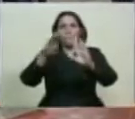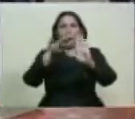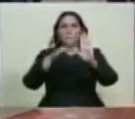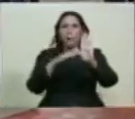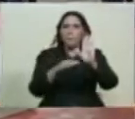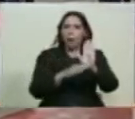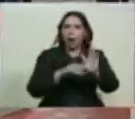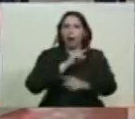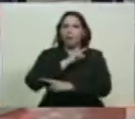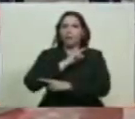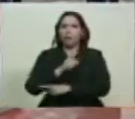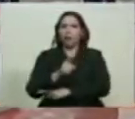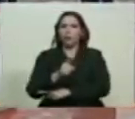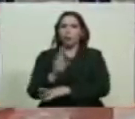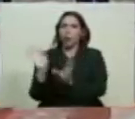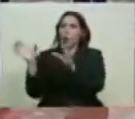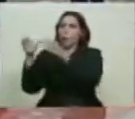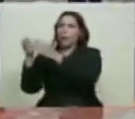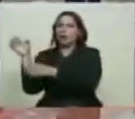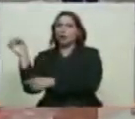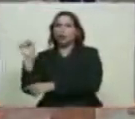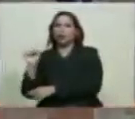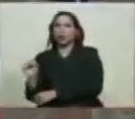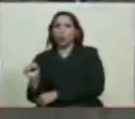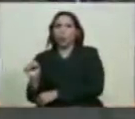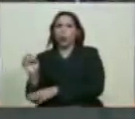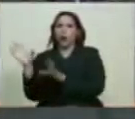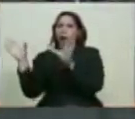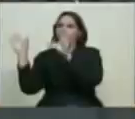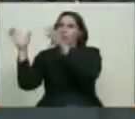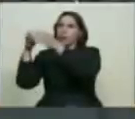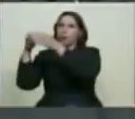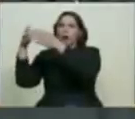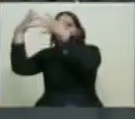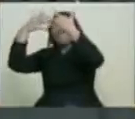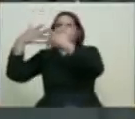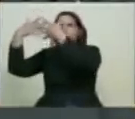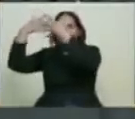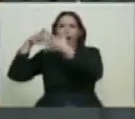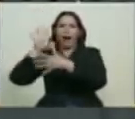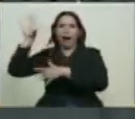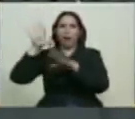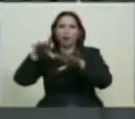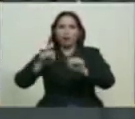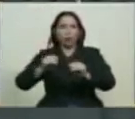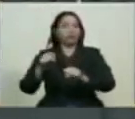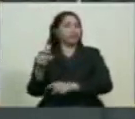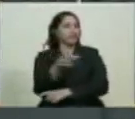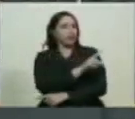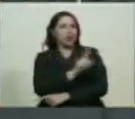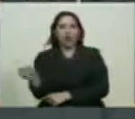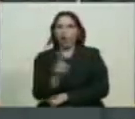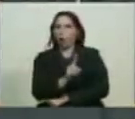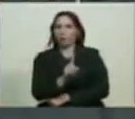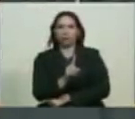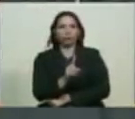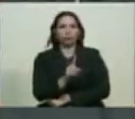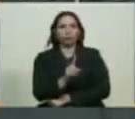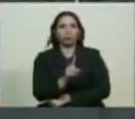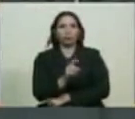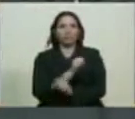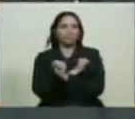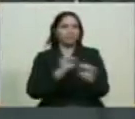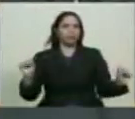del Comando Sur, del Pentágono, del Imperio Norteamericano. No, no y no.